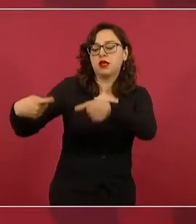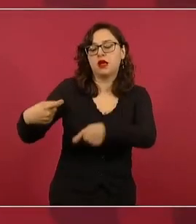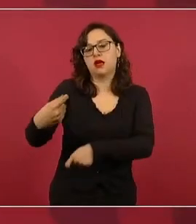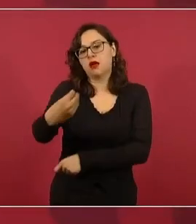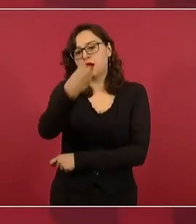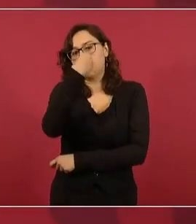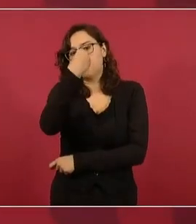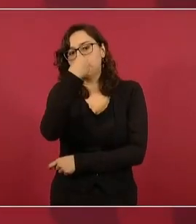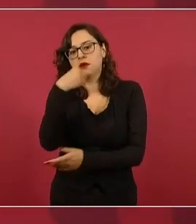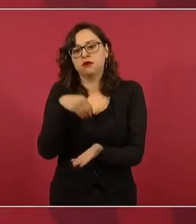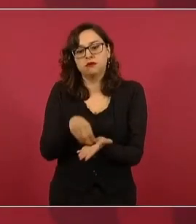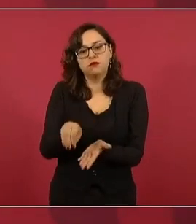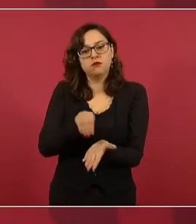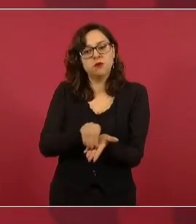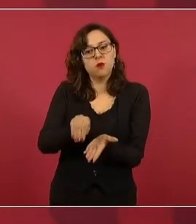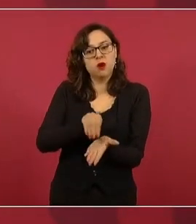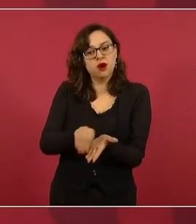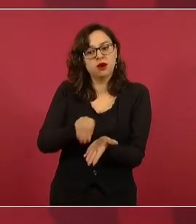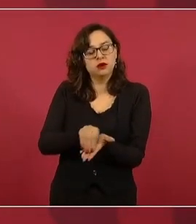no había